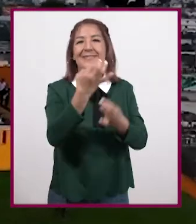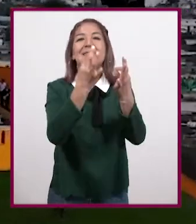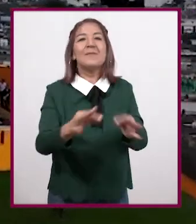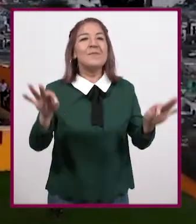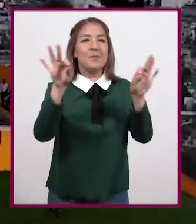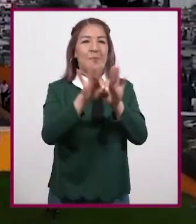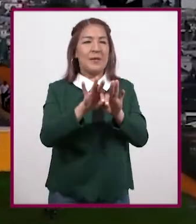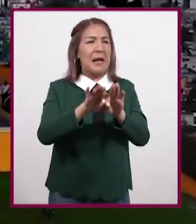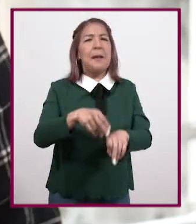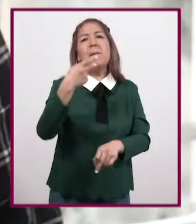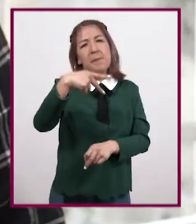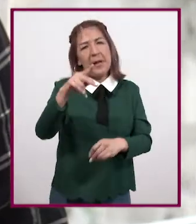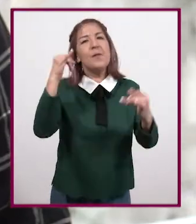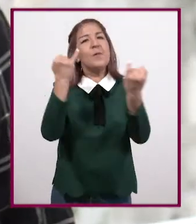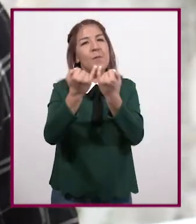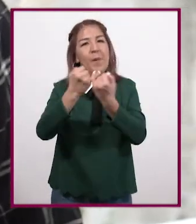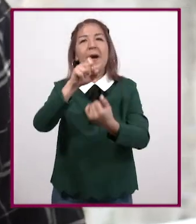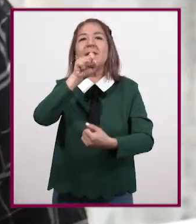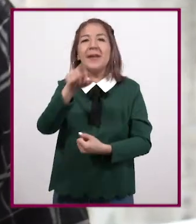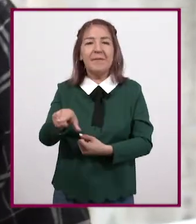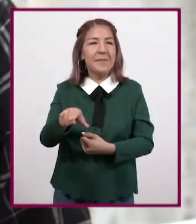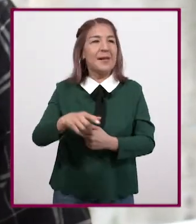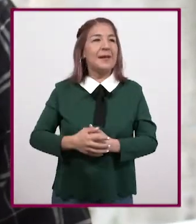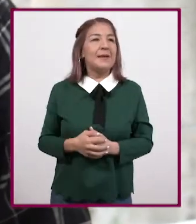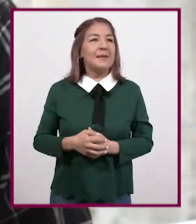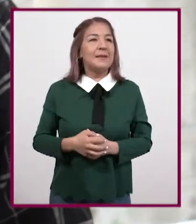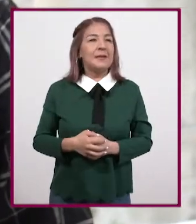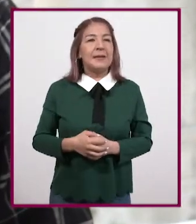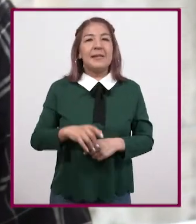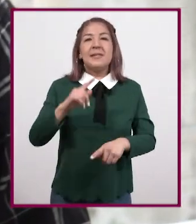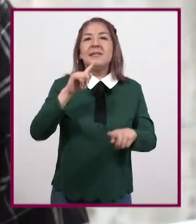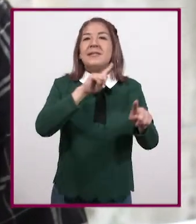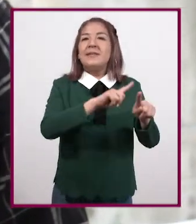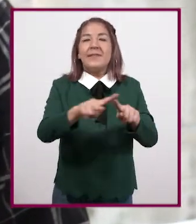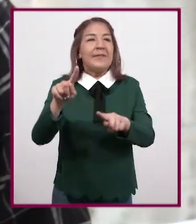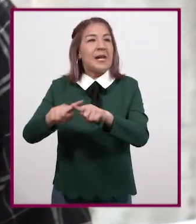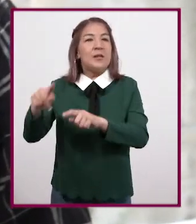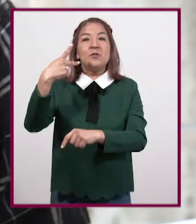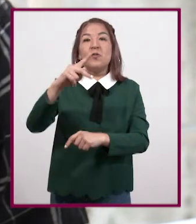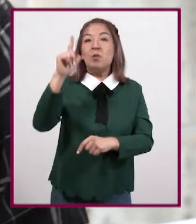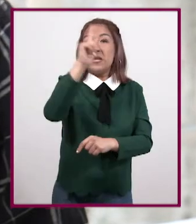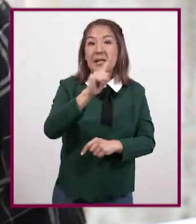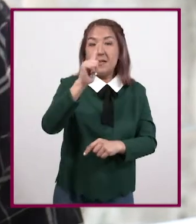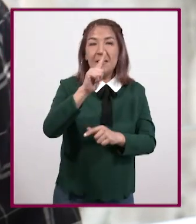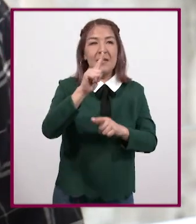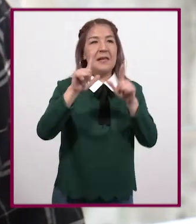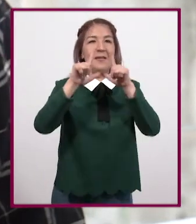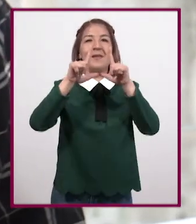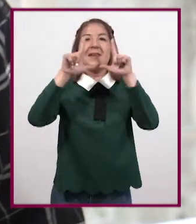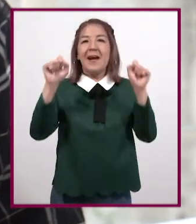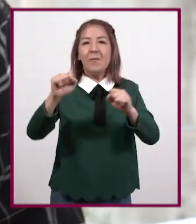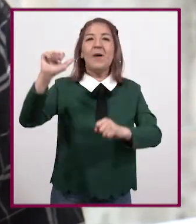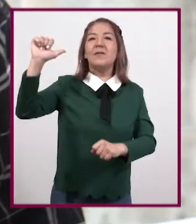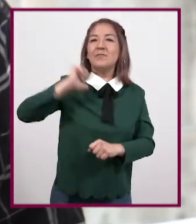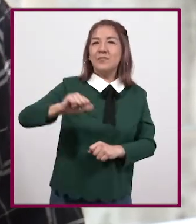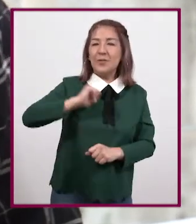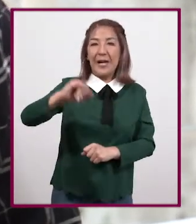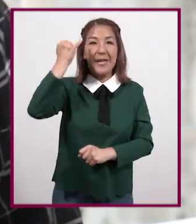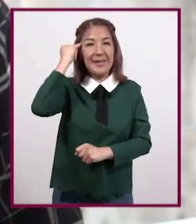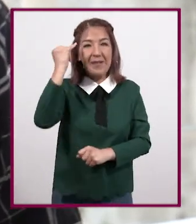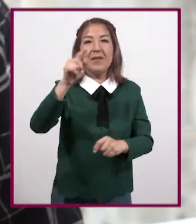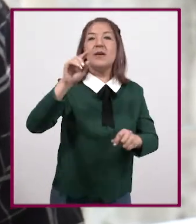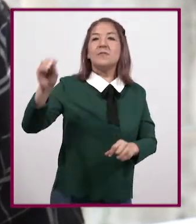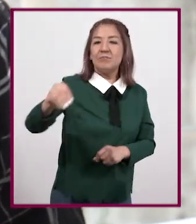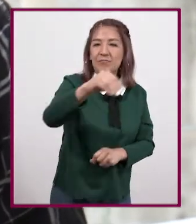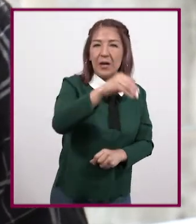principal, pero pues también la grabación de lenguas tradicionales qué lengua